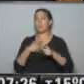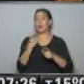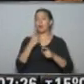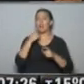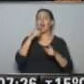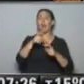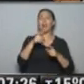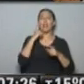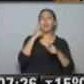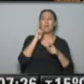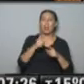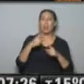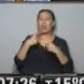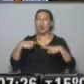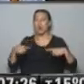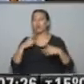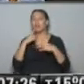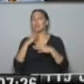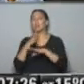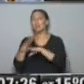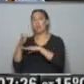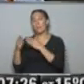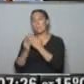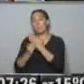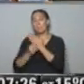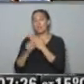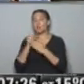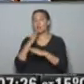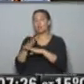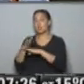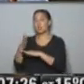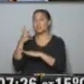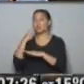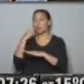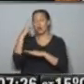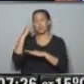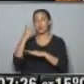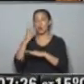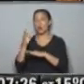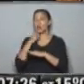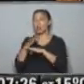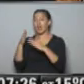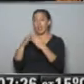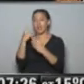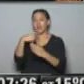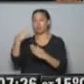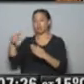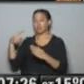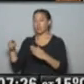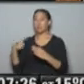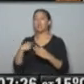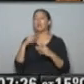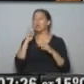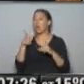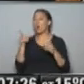de Liberados y de Asistencia a la Víctima de este Ministerio, luego de haber rastreado 5.940 domicilios, no hemos